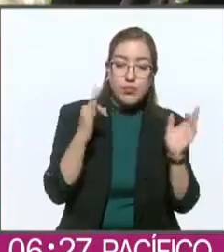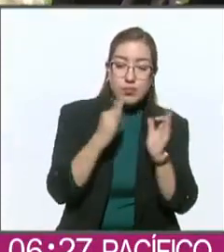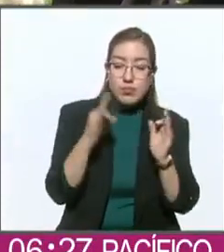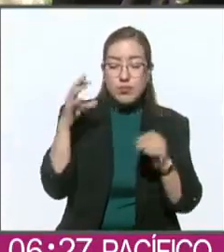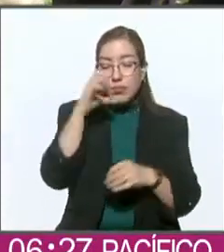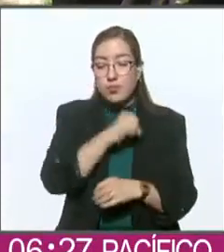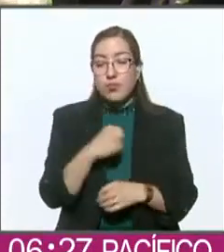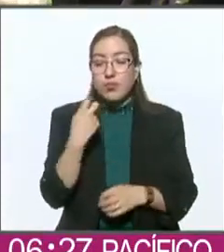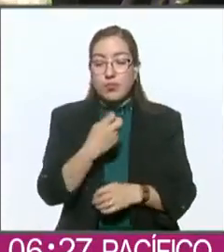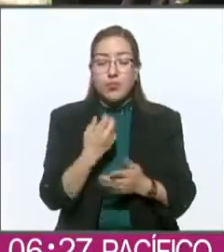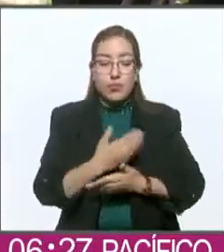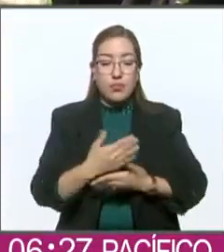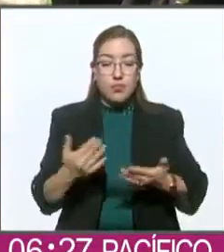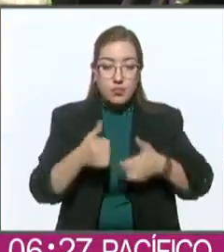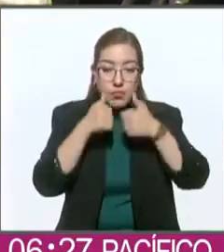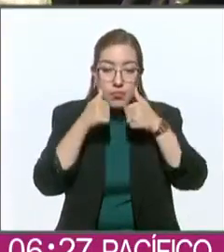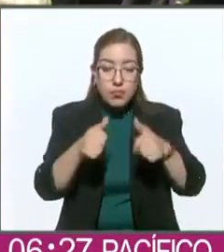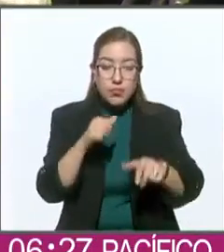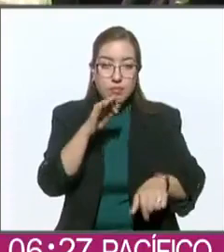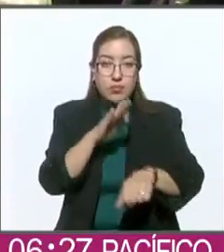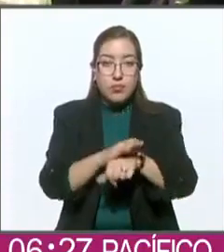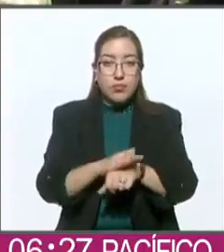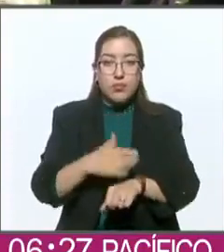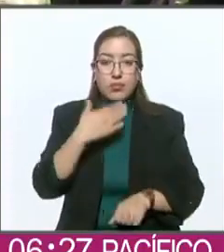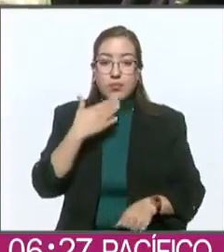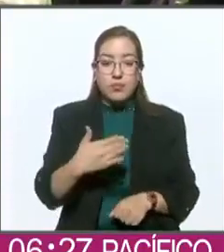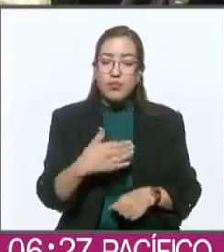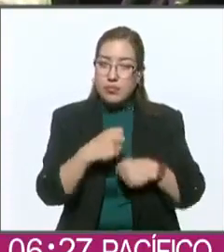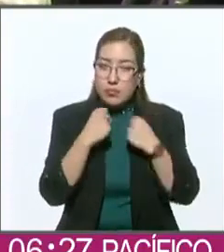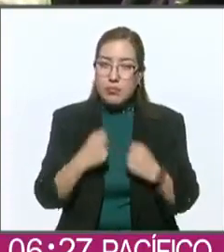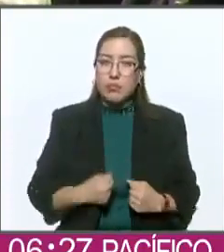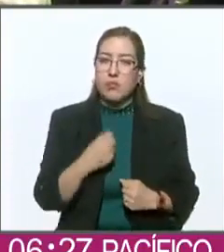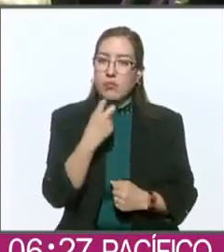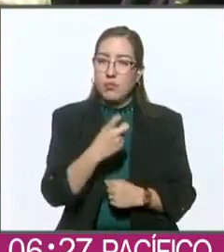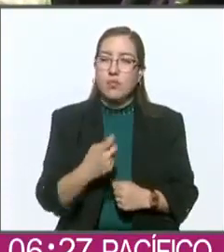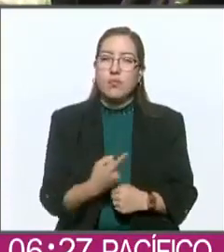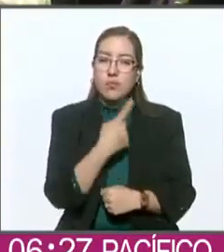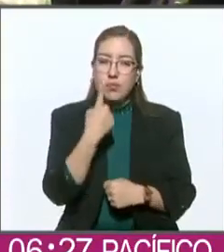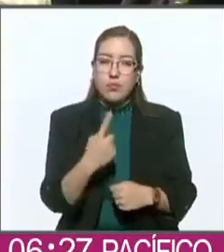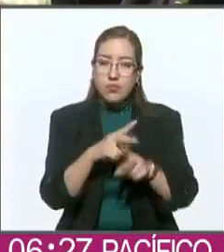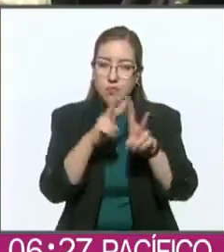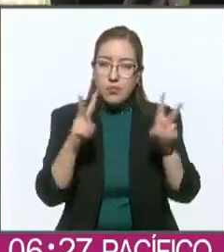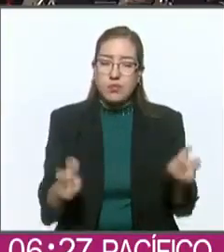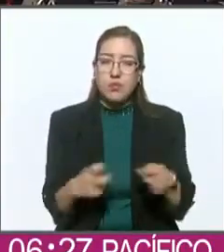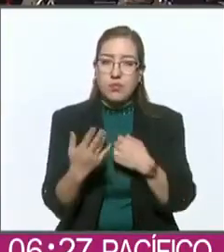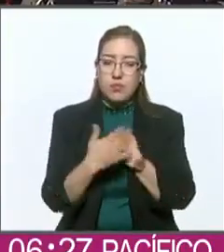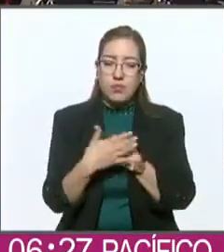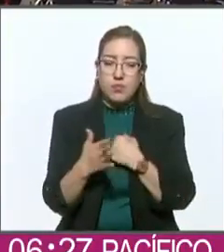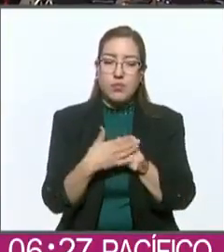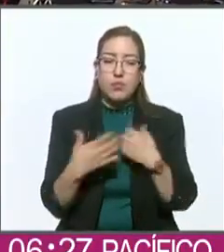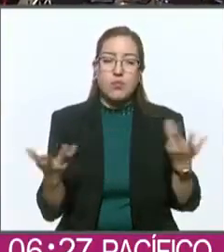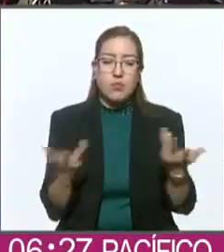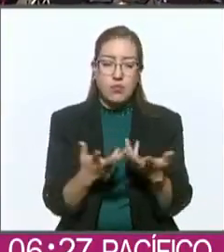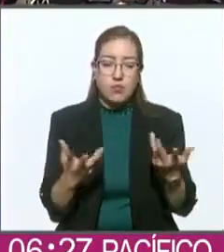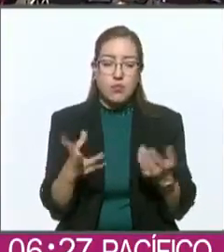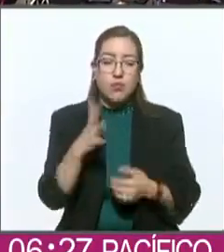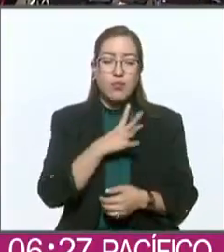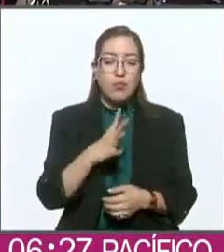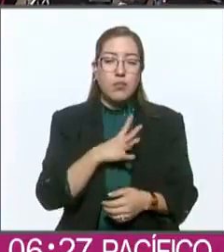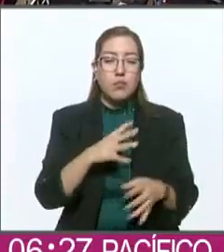una prioridad de protección jurídica y seguramente será uno de los grandes temas que tendremos en esta